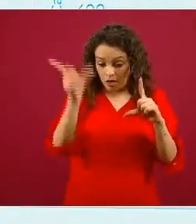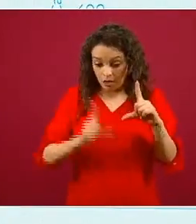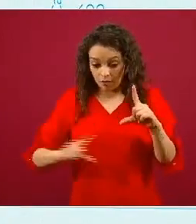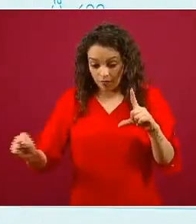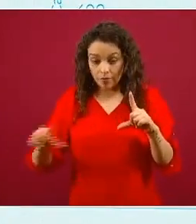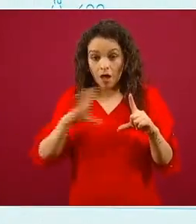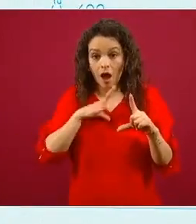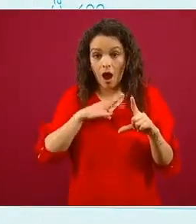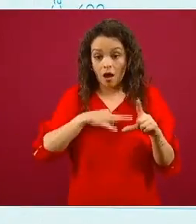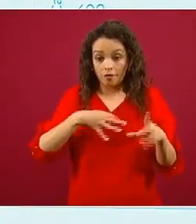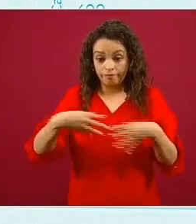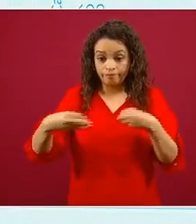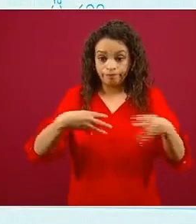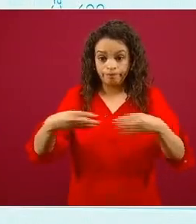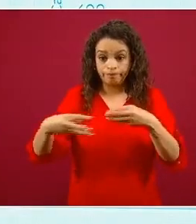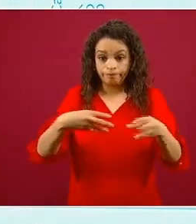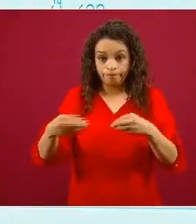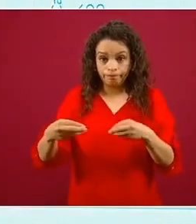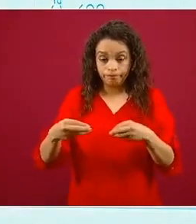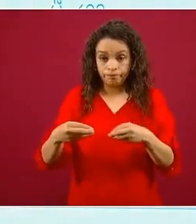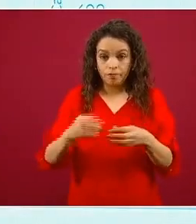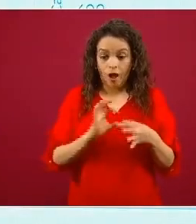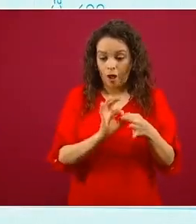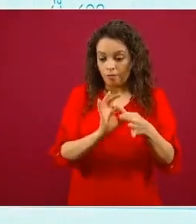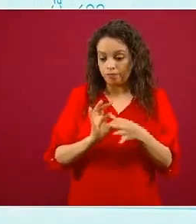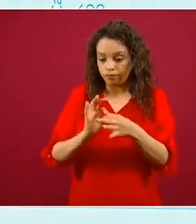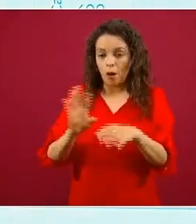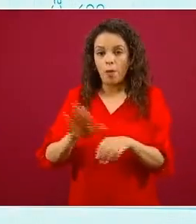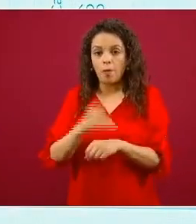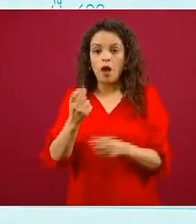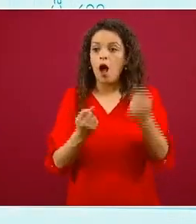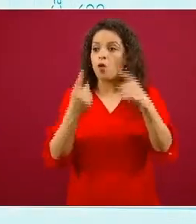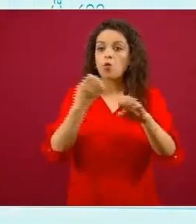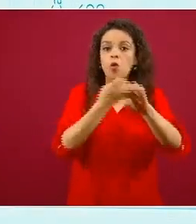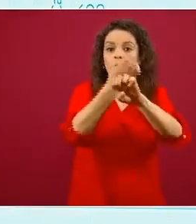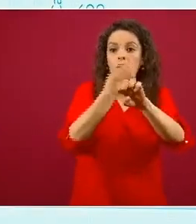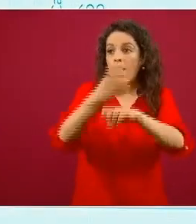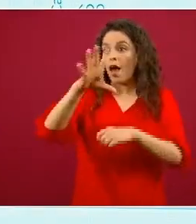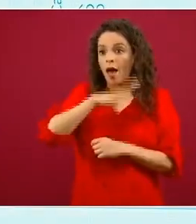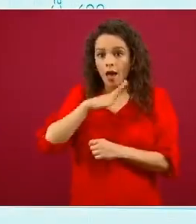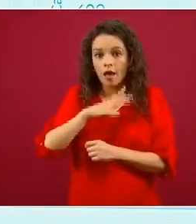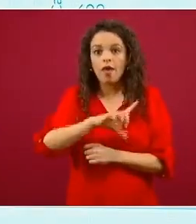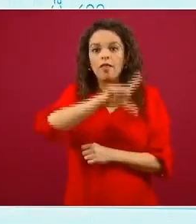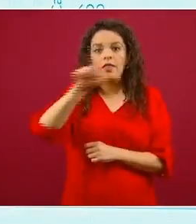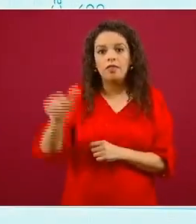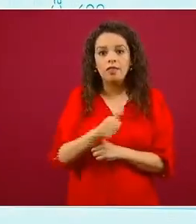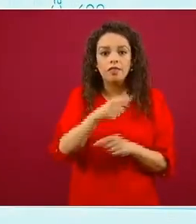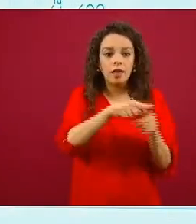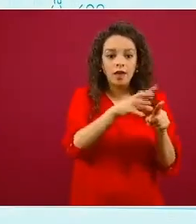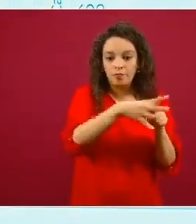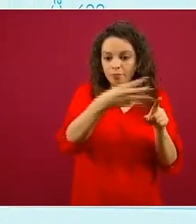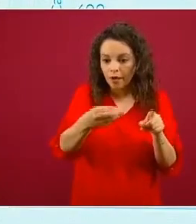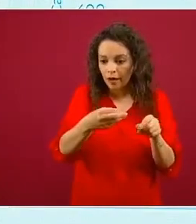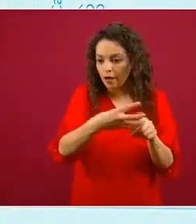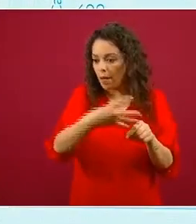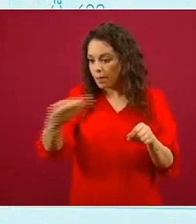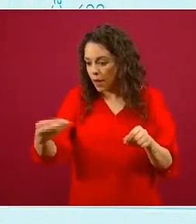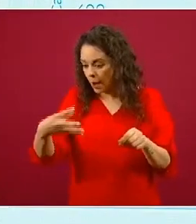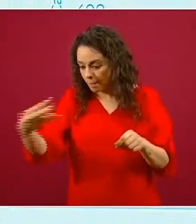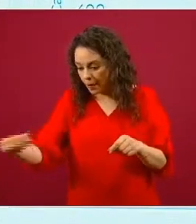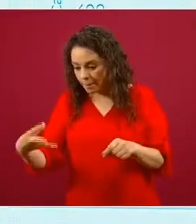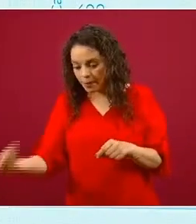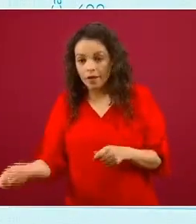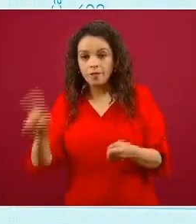tiene una sincronía, porque se presenta primero en algunas entidades federativas, luego en otras y luego en otras. Entonces la curva